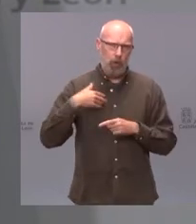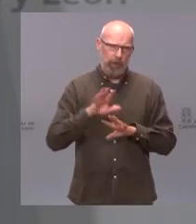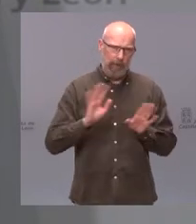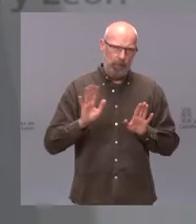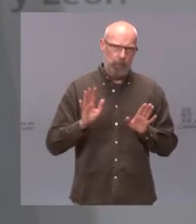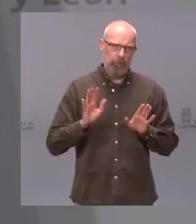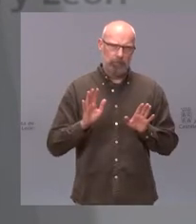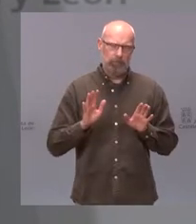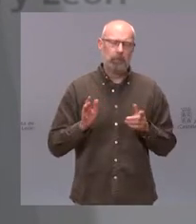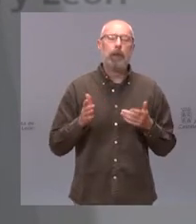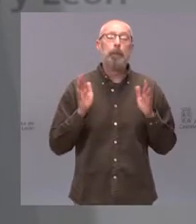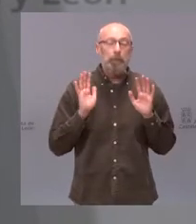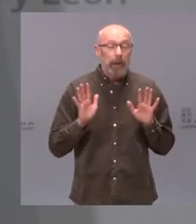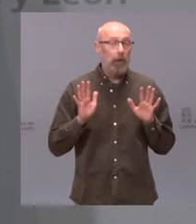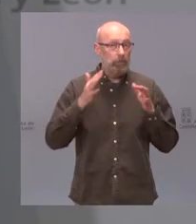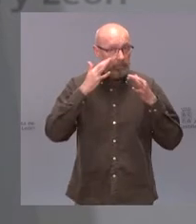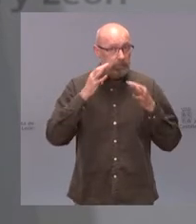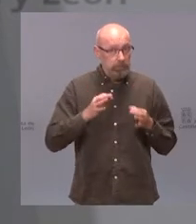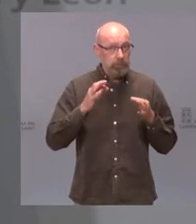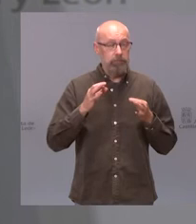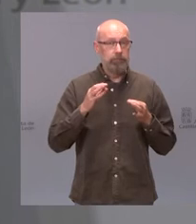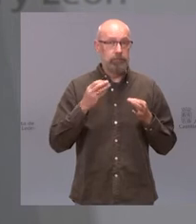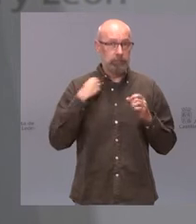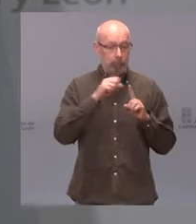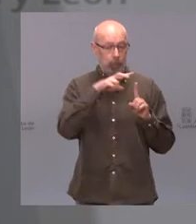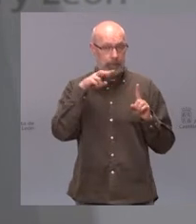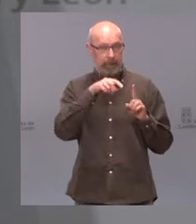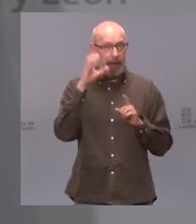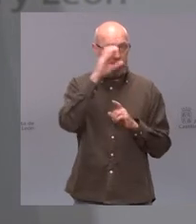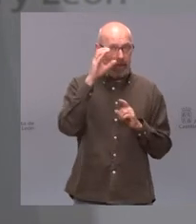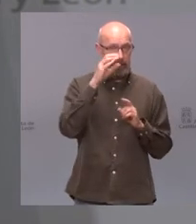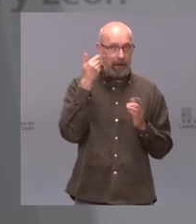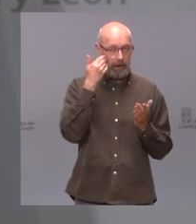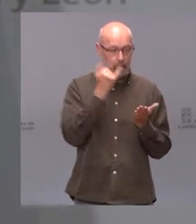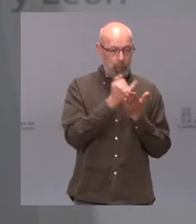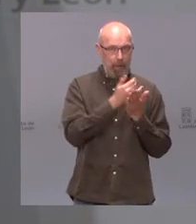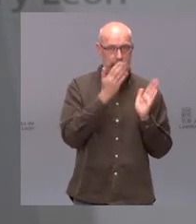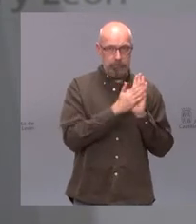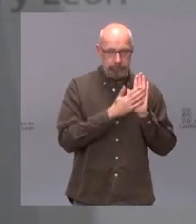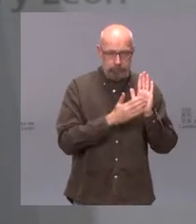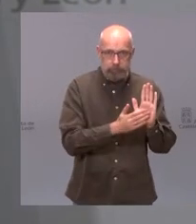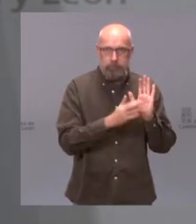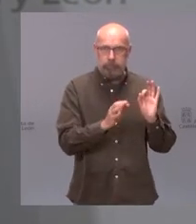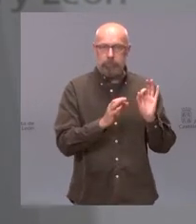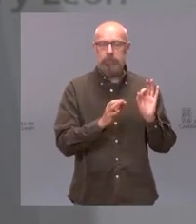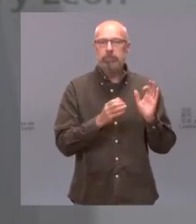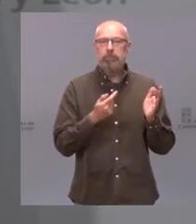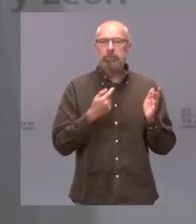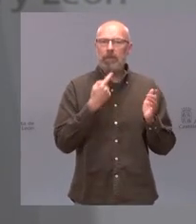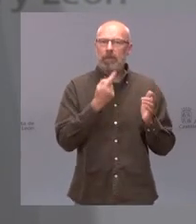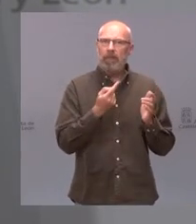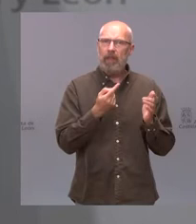que desde el punto de vista de la ciencia y de la evidencia científica no podemos recomendar